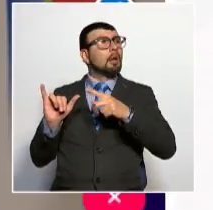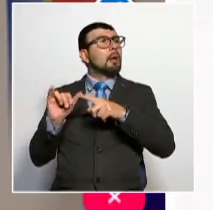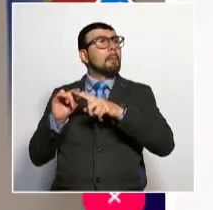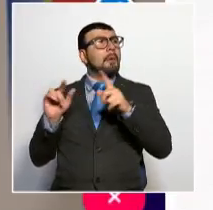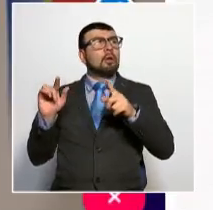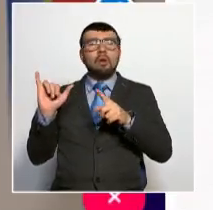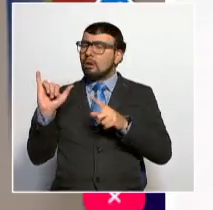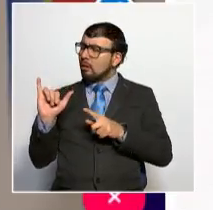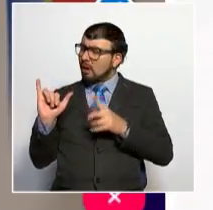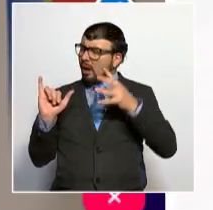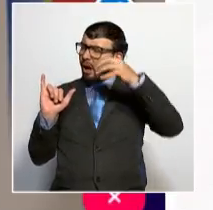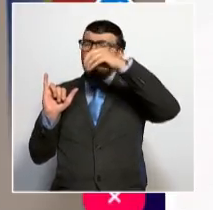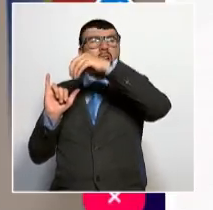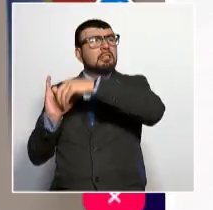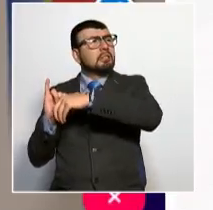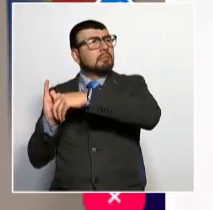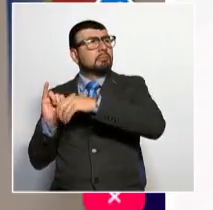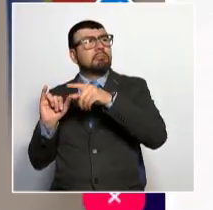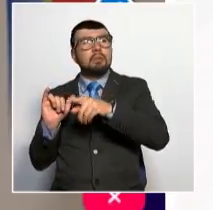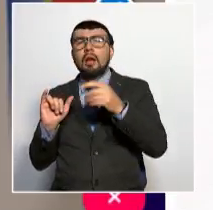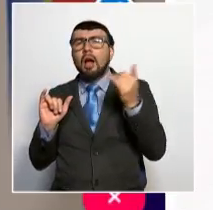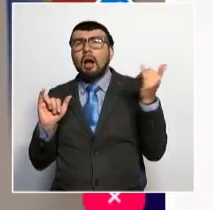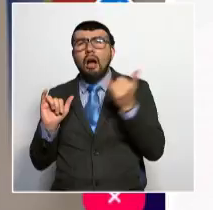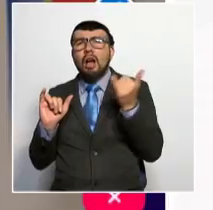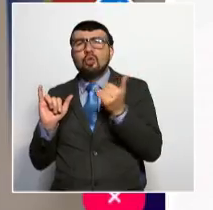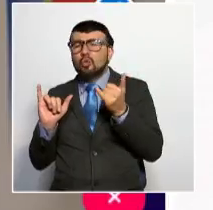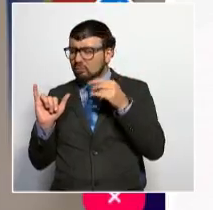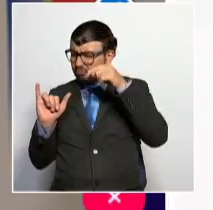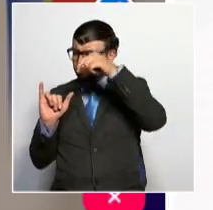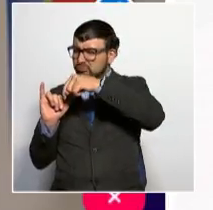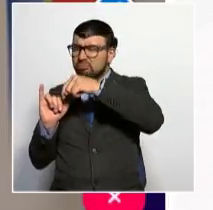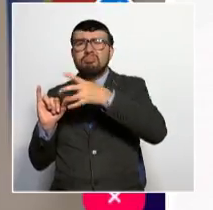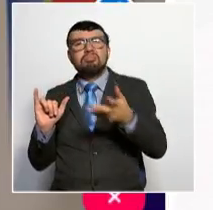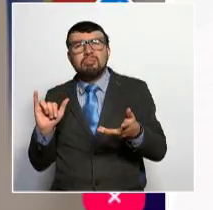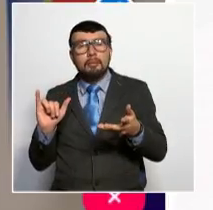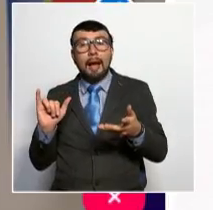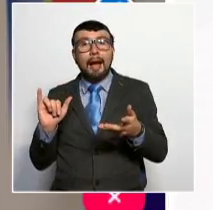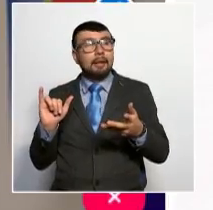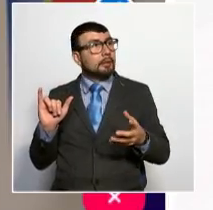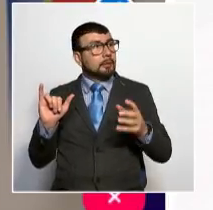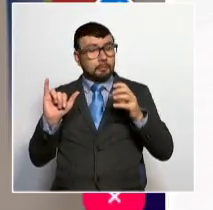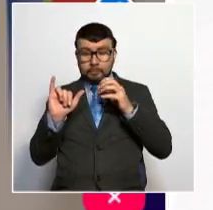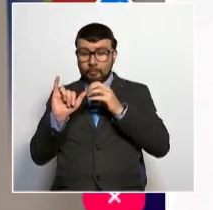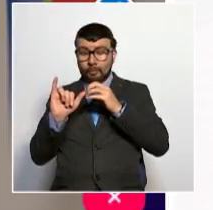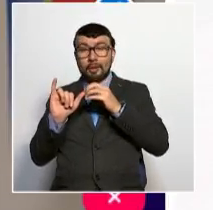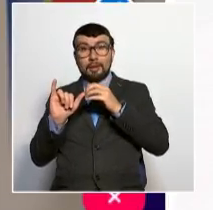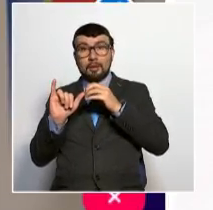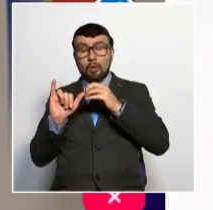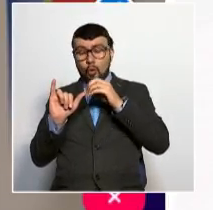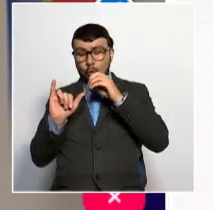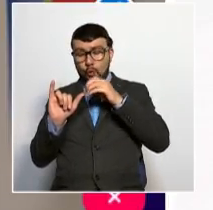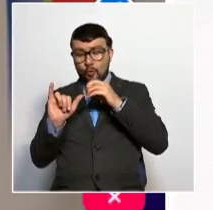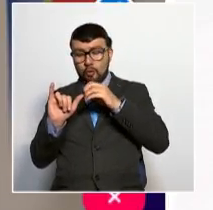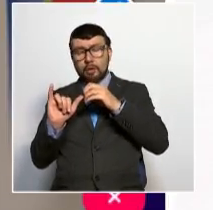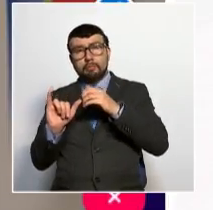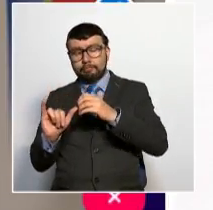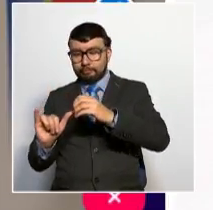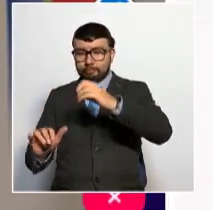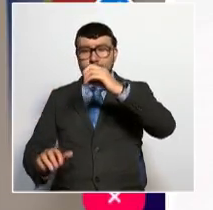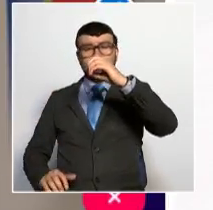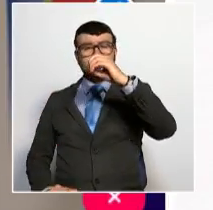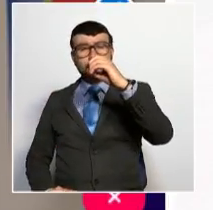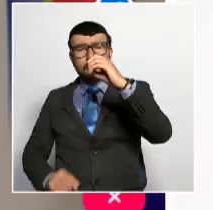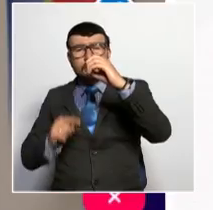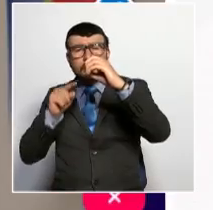qué es, doctora Paula? Bueno, aquí vemos dentro de los ovarios, en esos círculos rojos que vemos allí, podemos